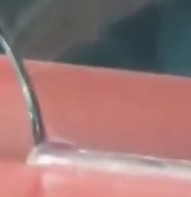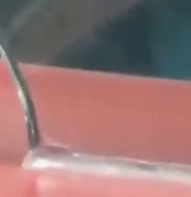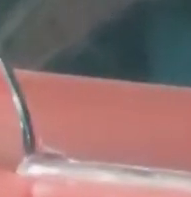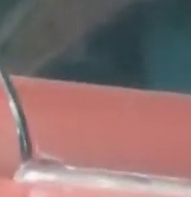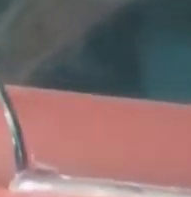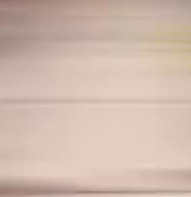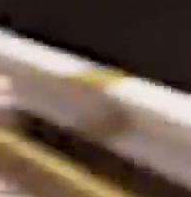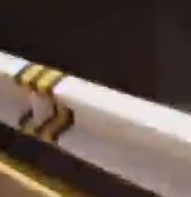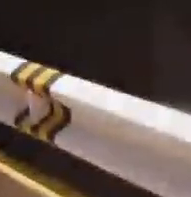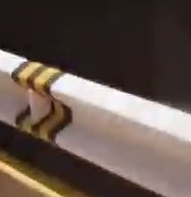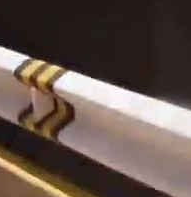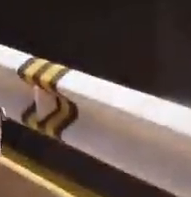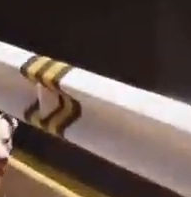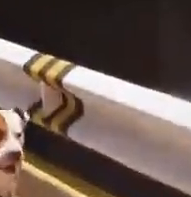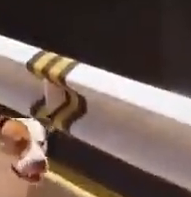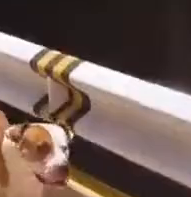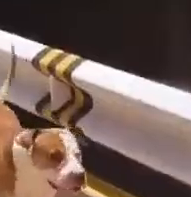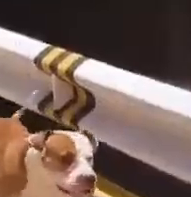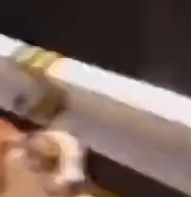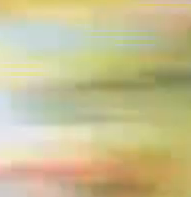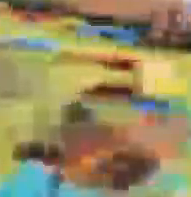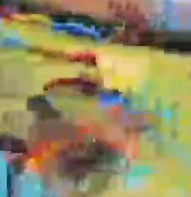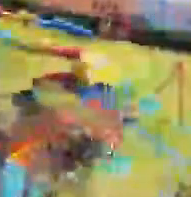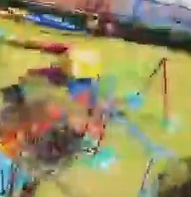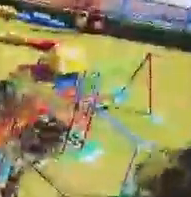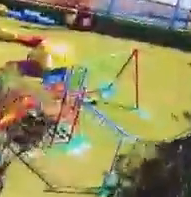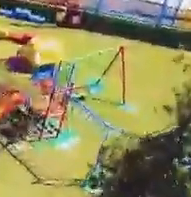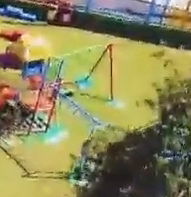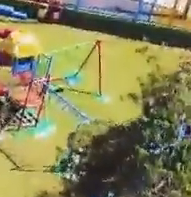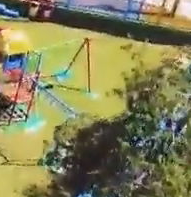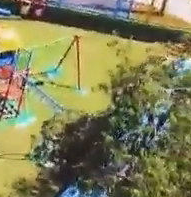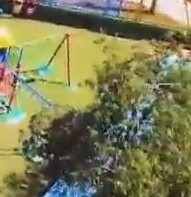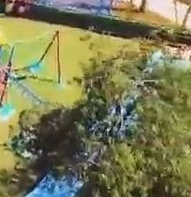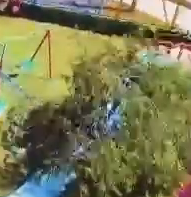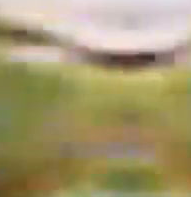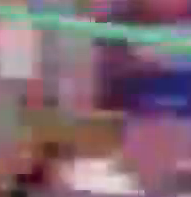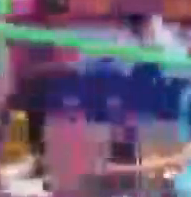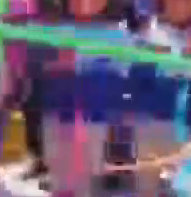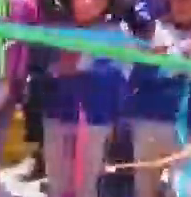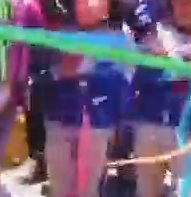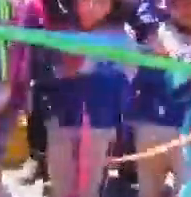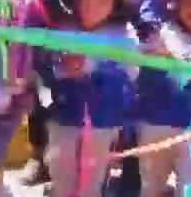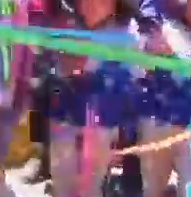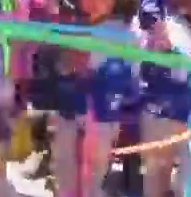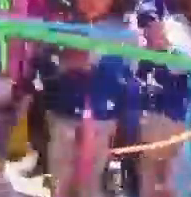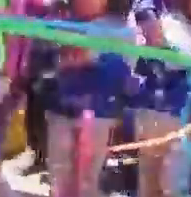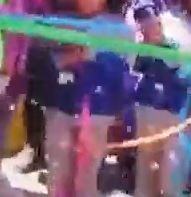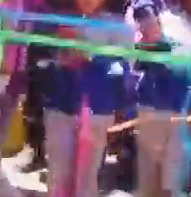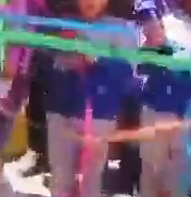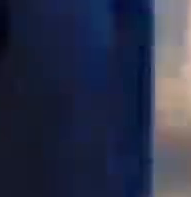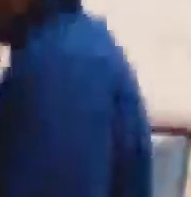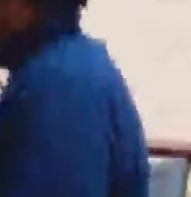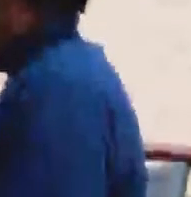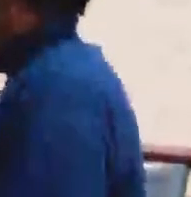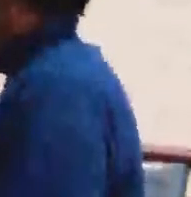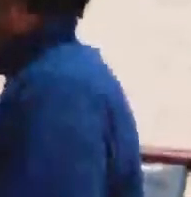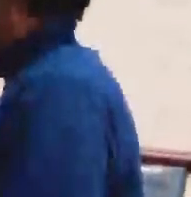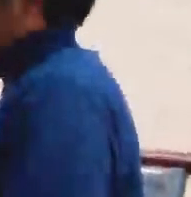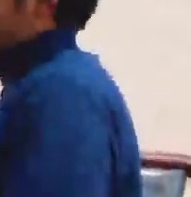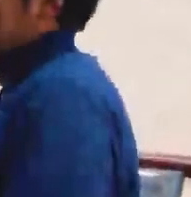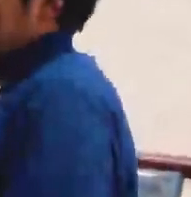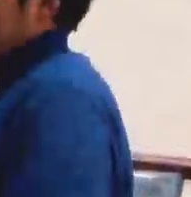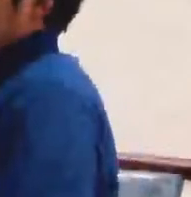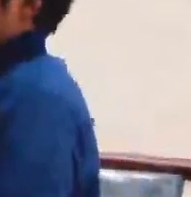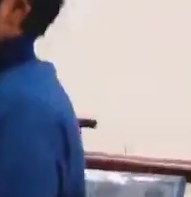compromiso tributario sirve para ejecutar más obras y mejorar servicios esenciales en pro del desarrollo del Cusco. Visita